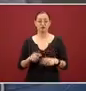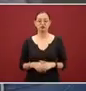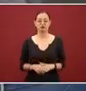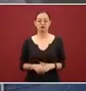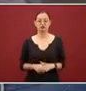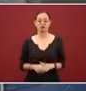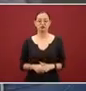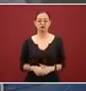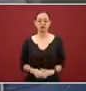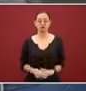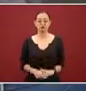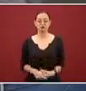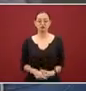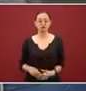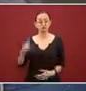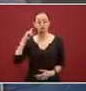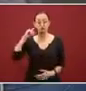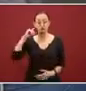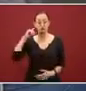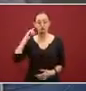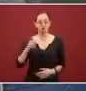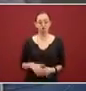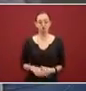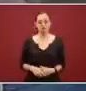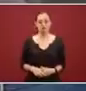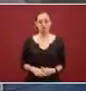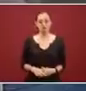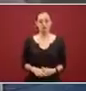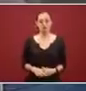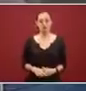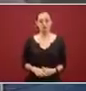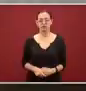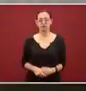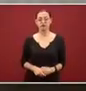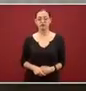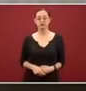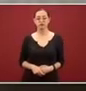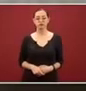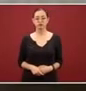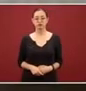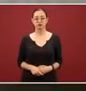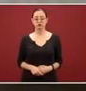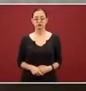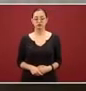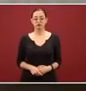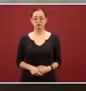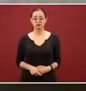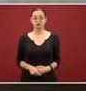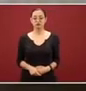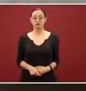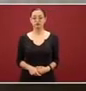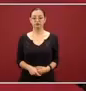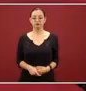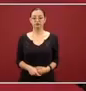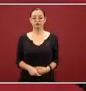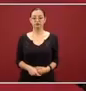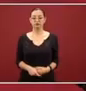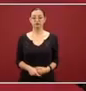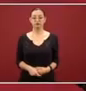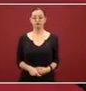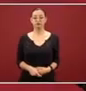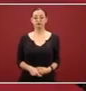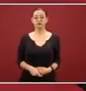tiene COVID, que no esté registrada, perdón? La respuesta simple es las medidas